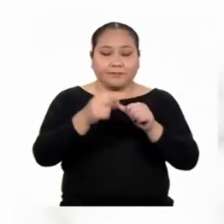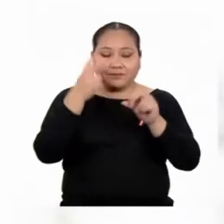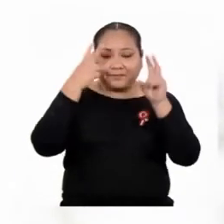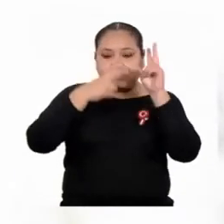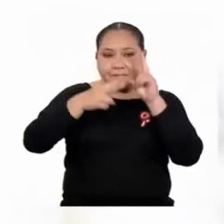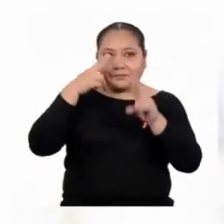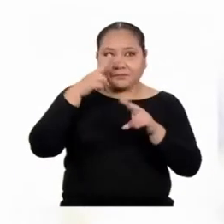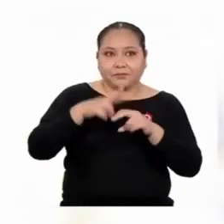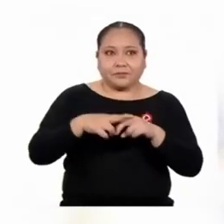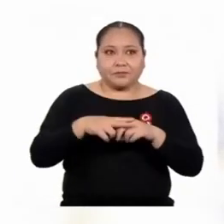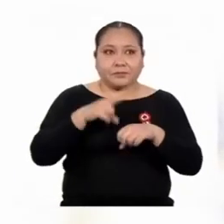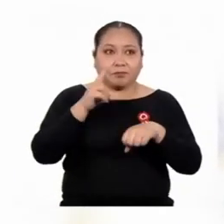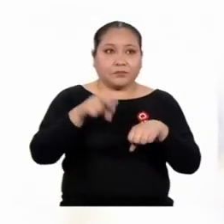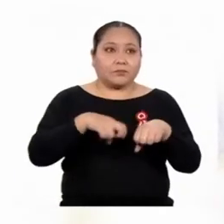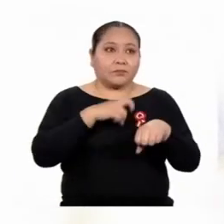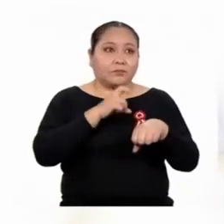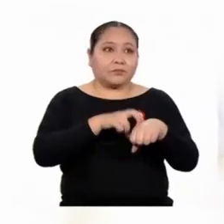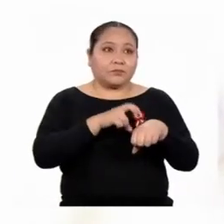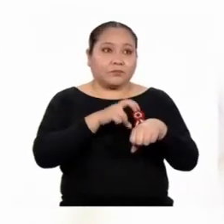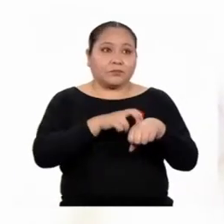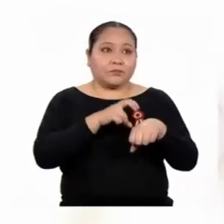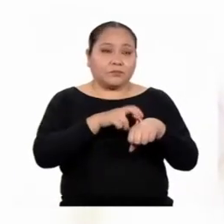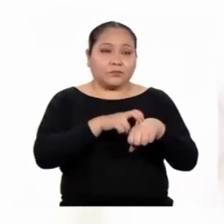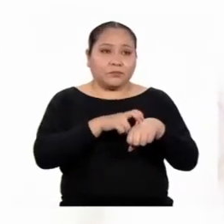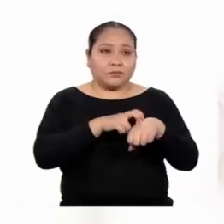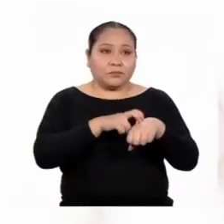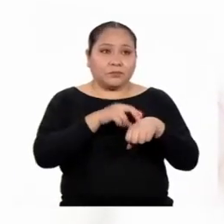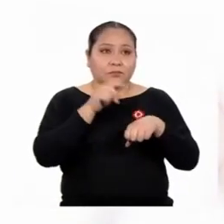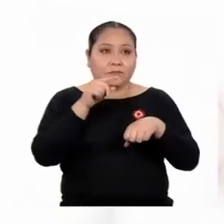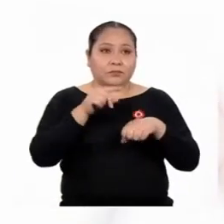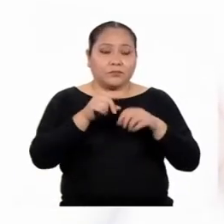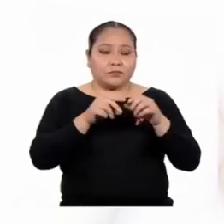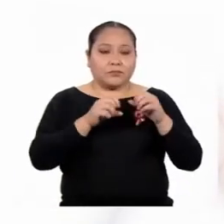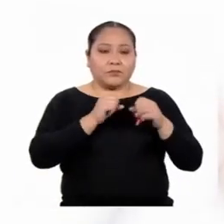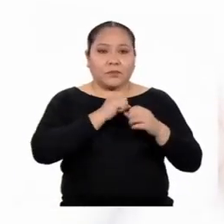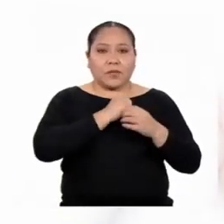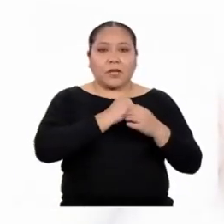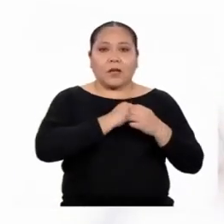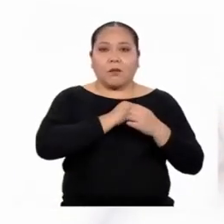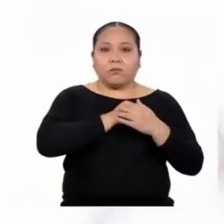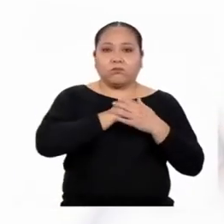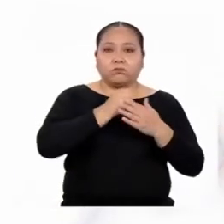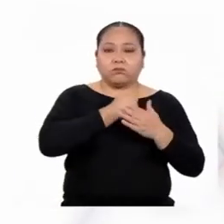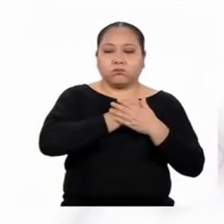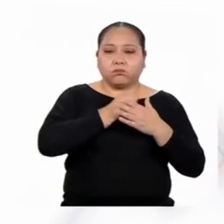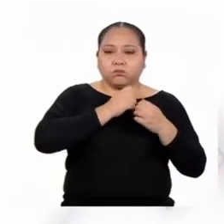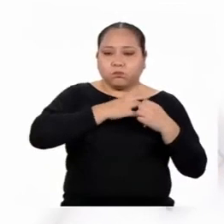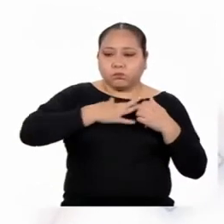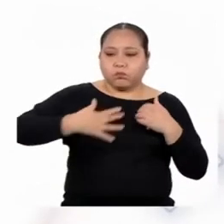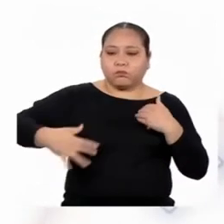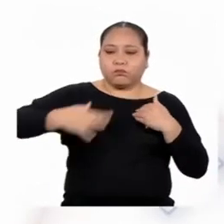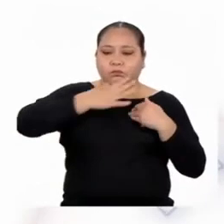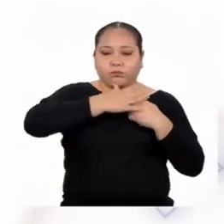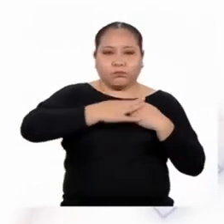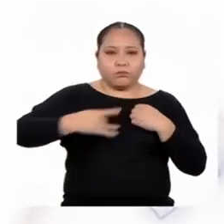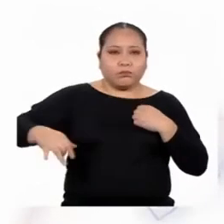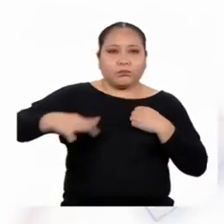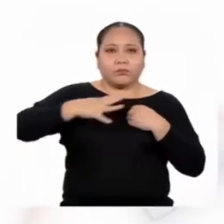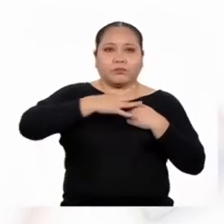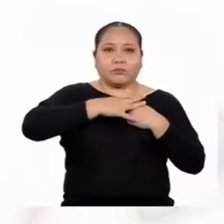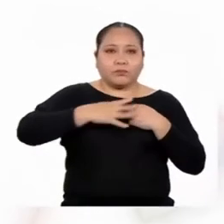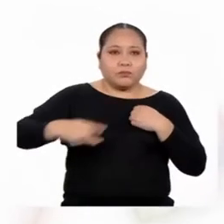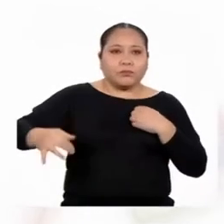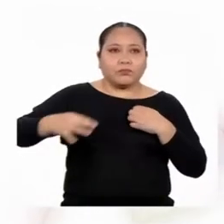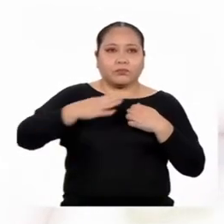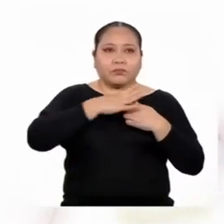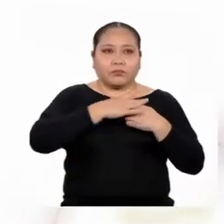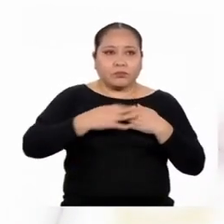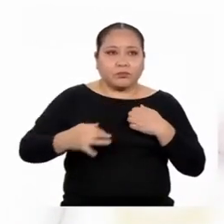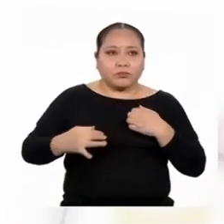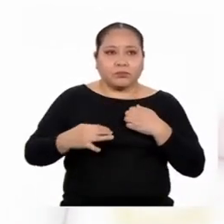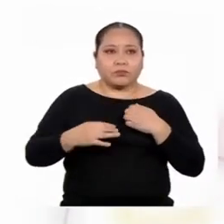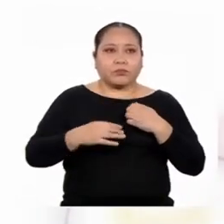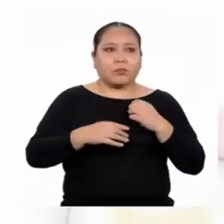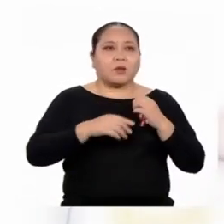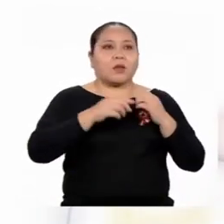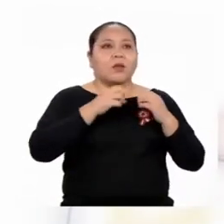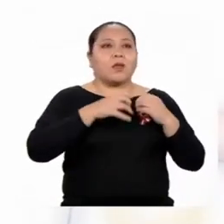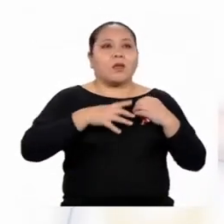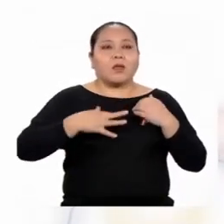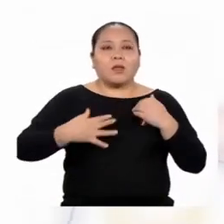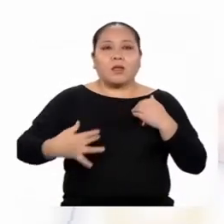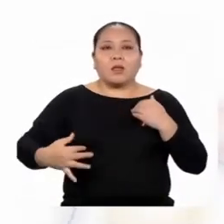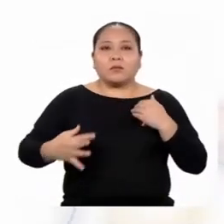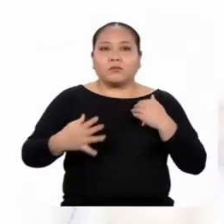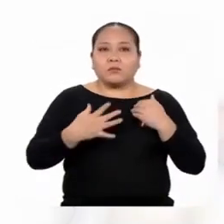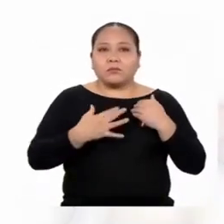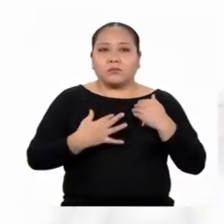la categoría normal de la presión sistólica entre 90 a 120 Y para la presión diastólica, los